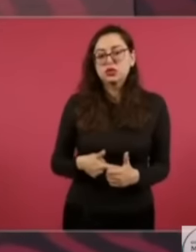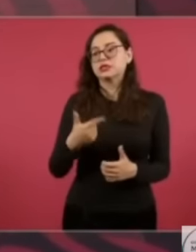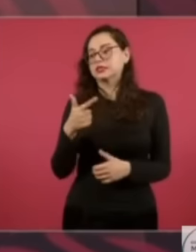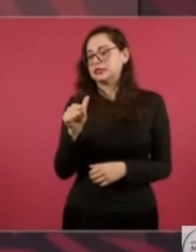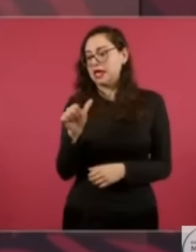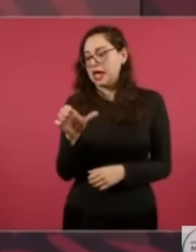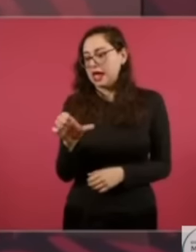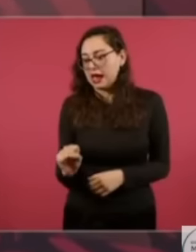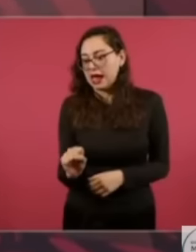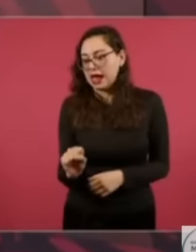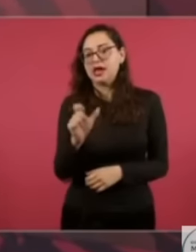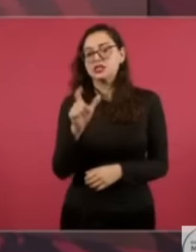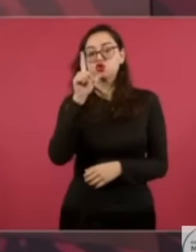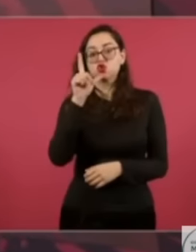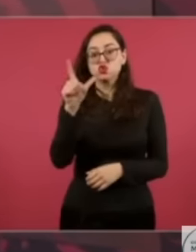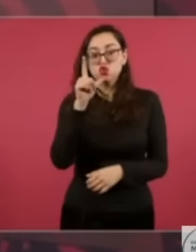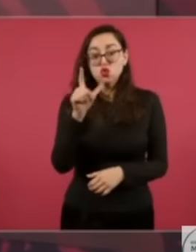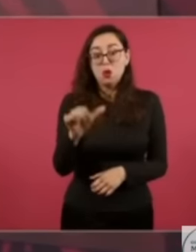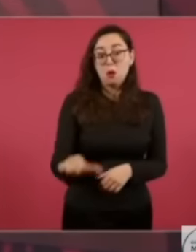gas, de la luz.